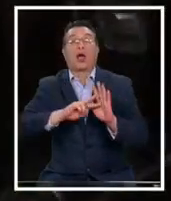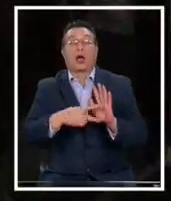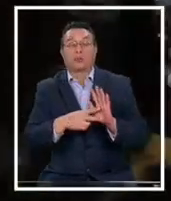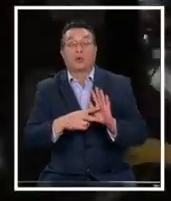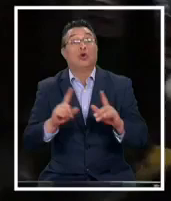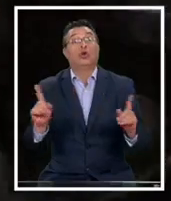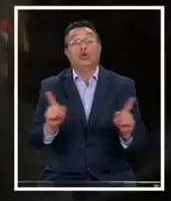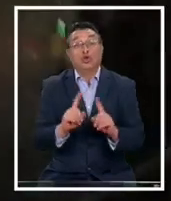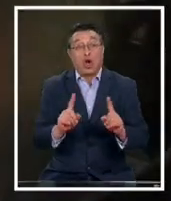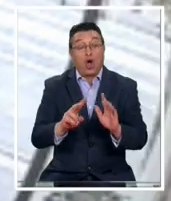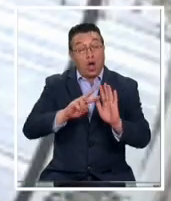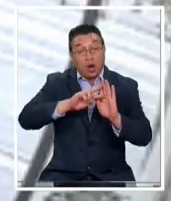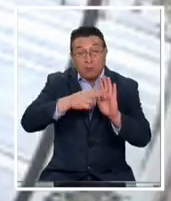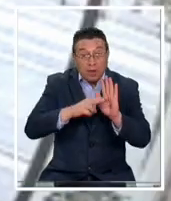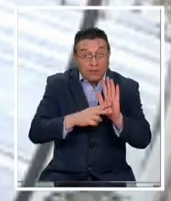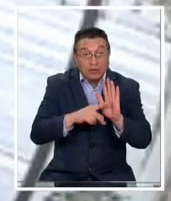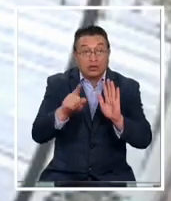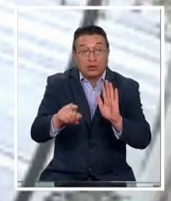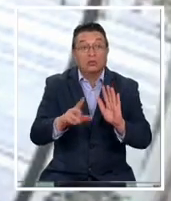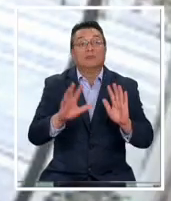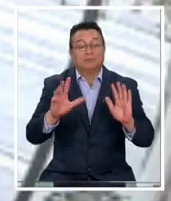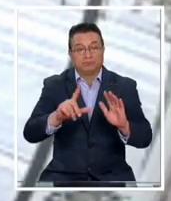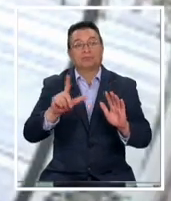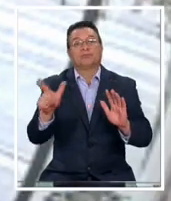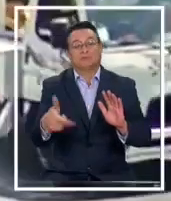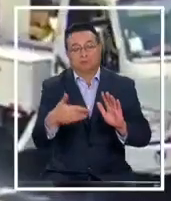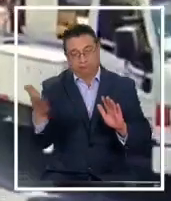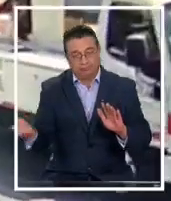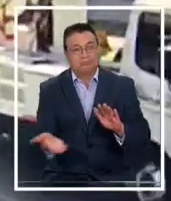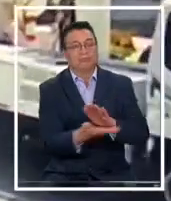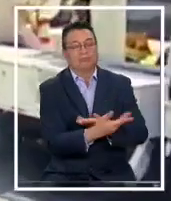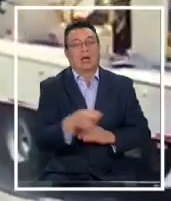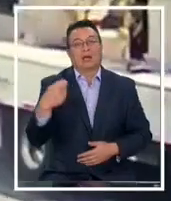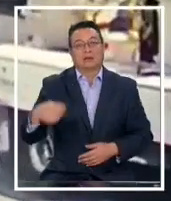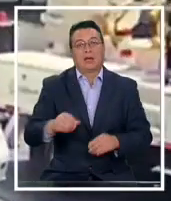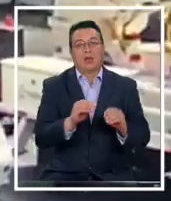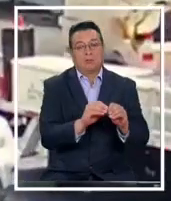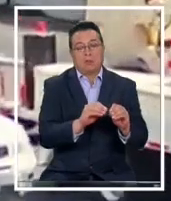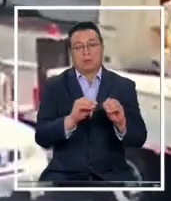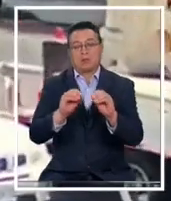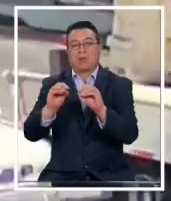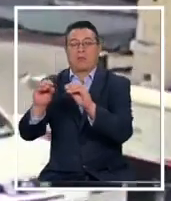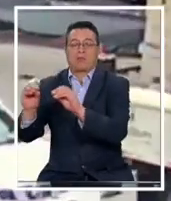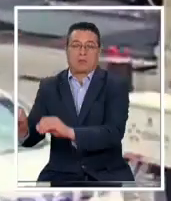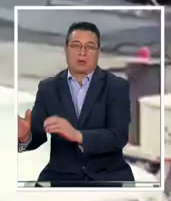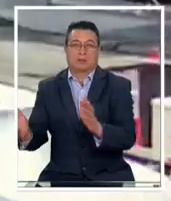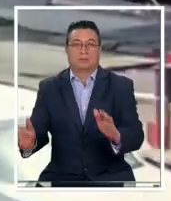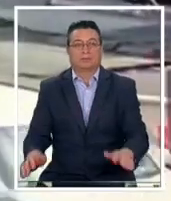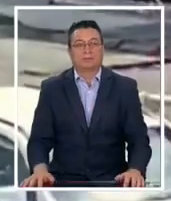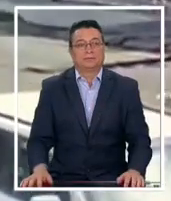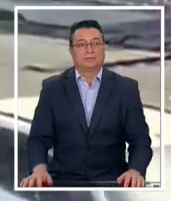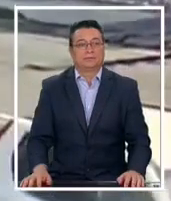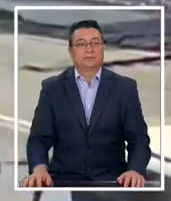contrario, si realizan modificaciones, volvería al Senado, dilatando aún más la iniciativa.